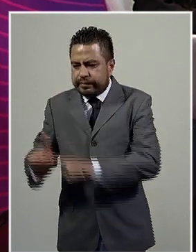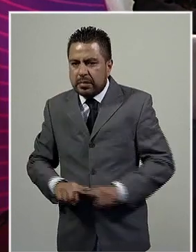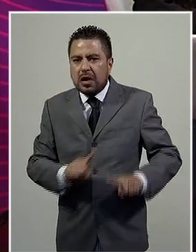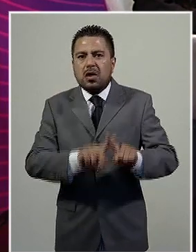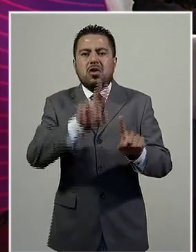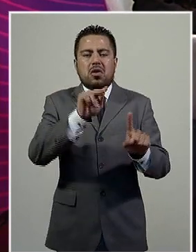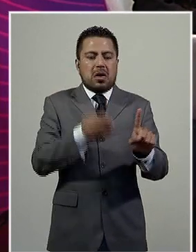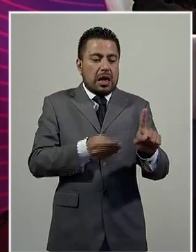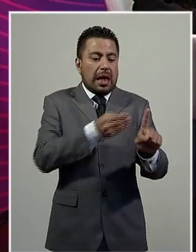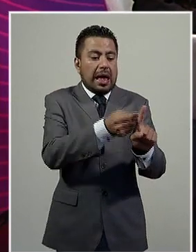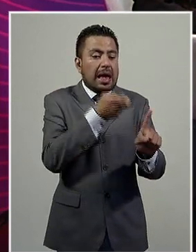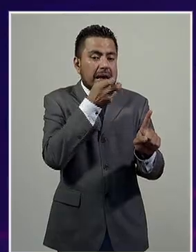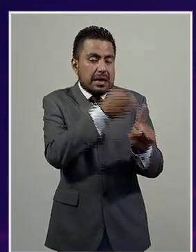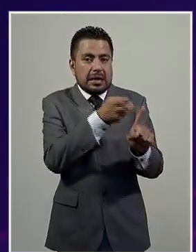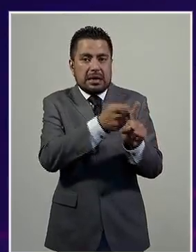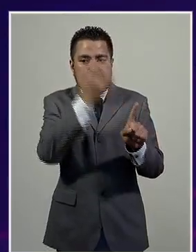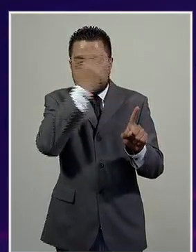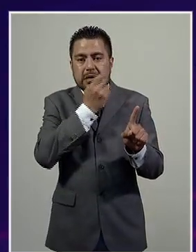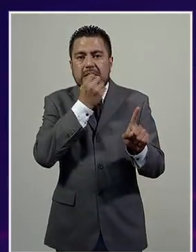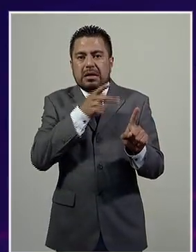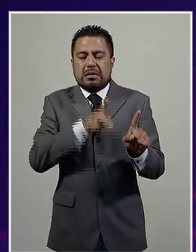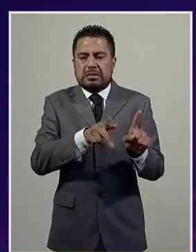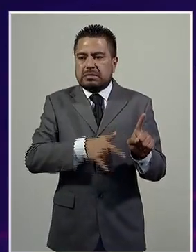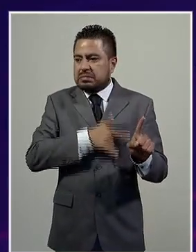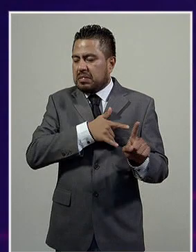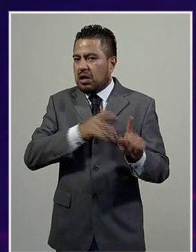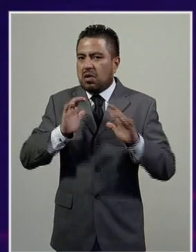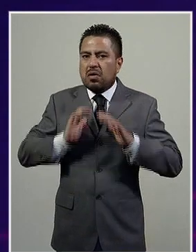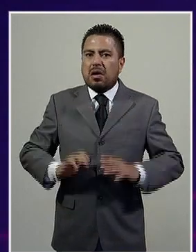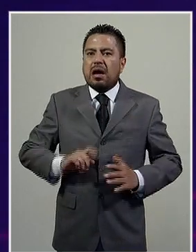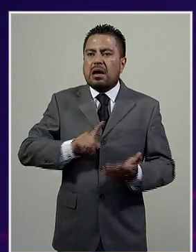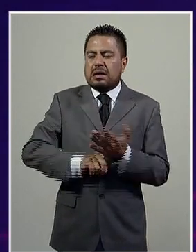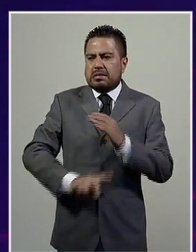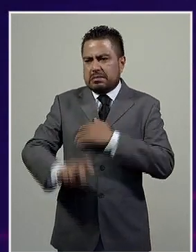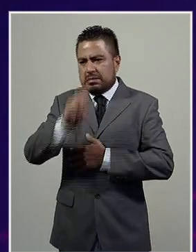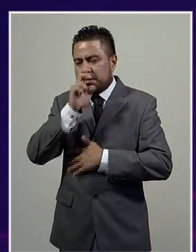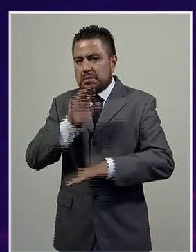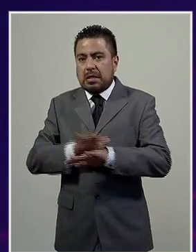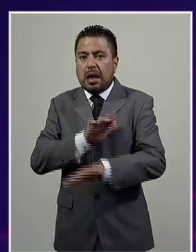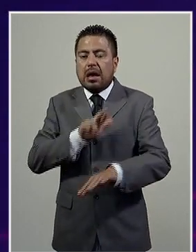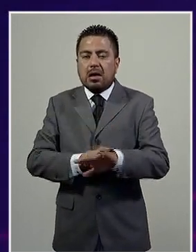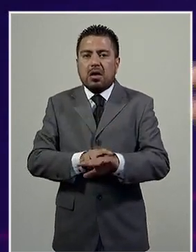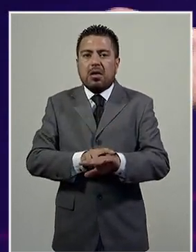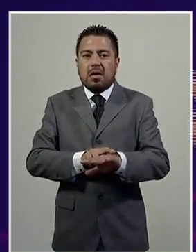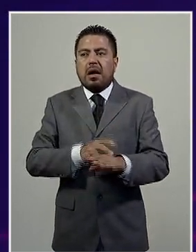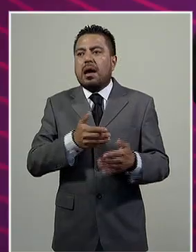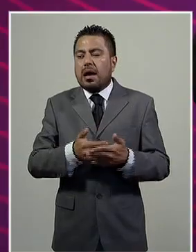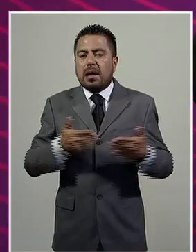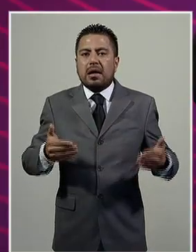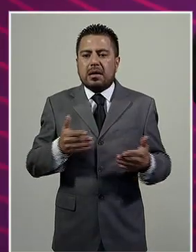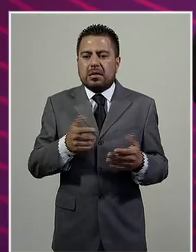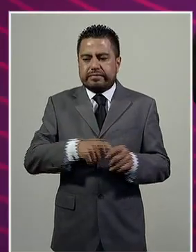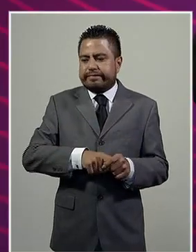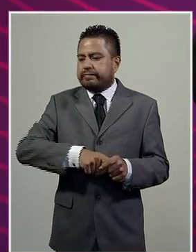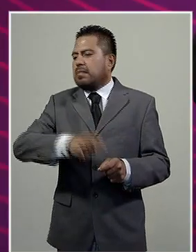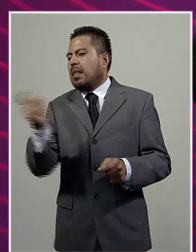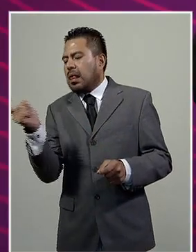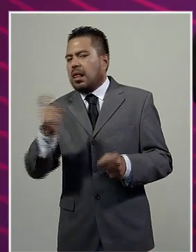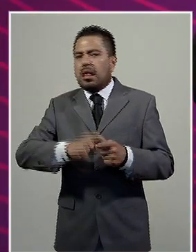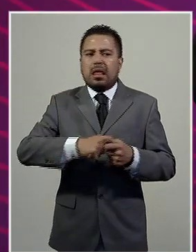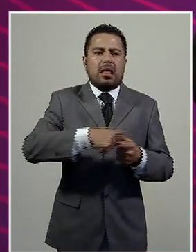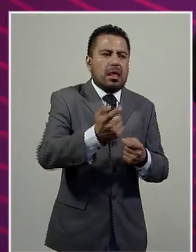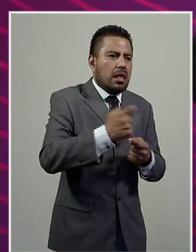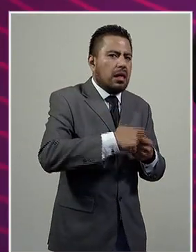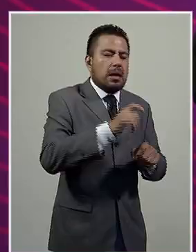se ciña a esos cánones ni de belleza ni de apariencia física, sea tan exigente y entonces excluimos a un